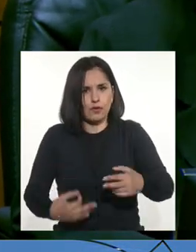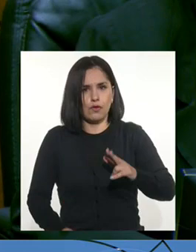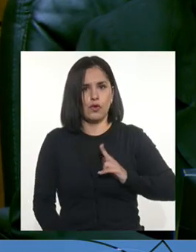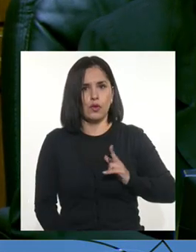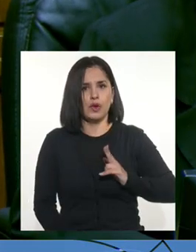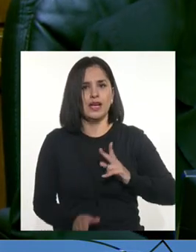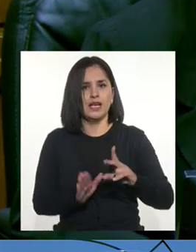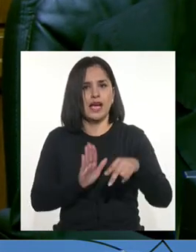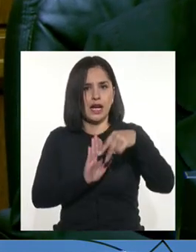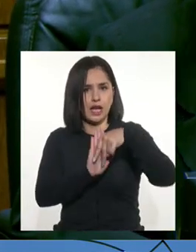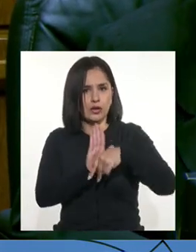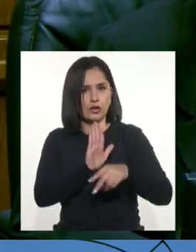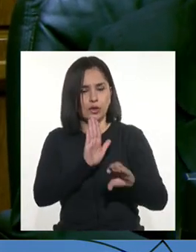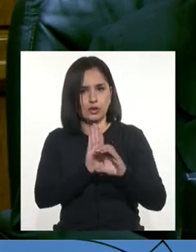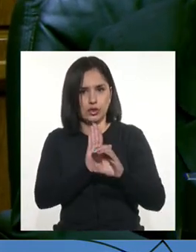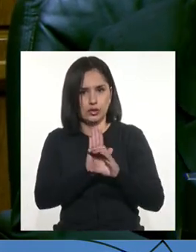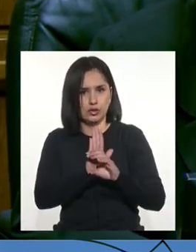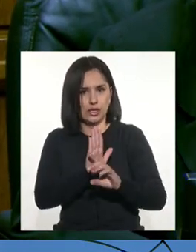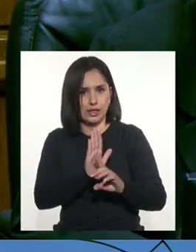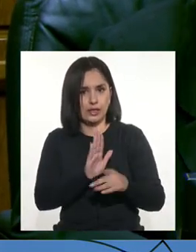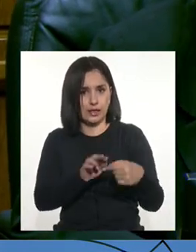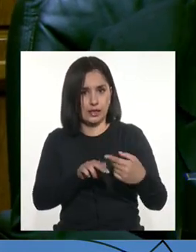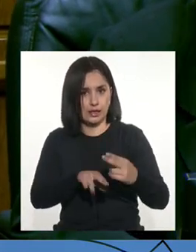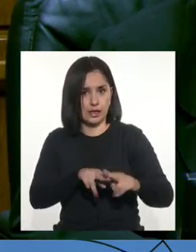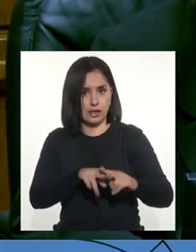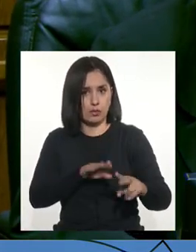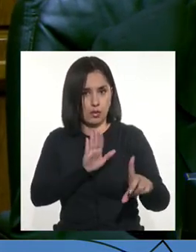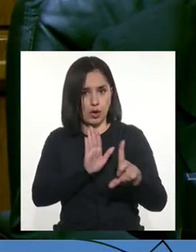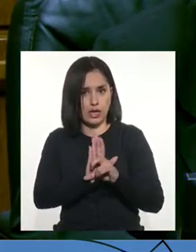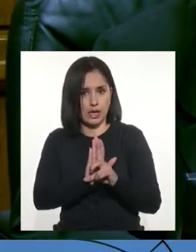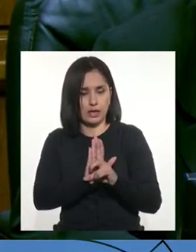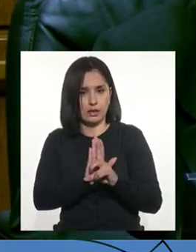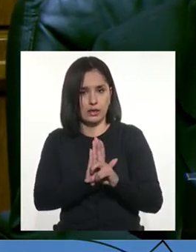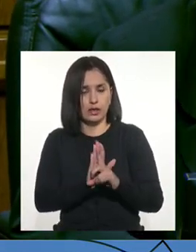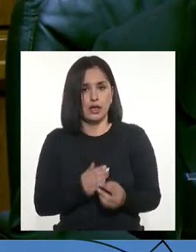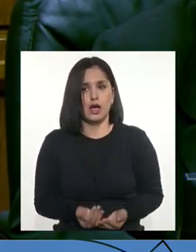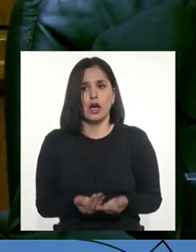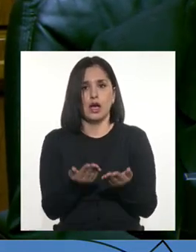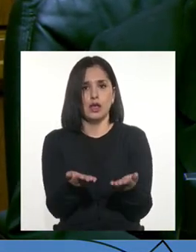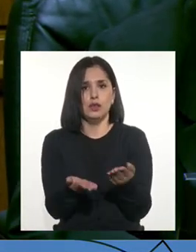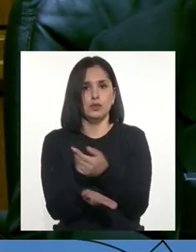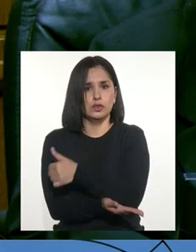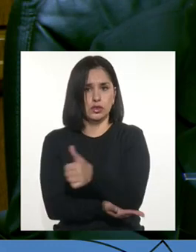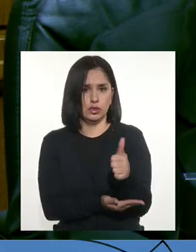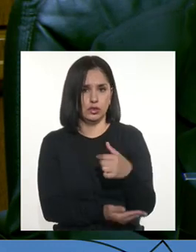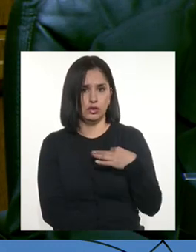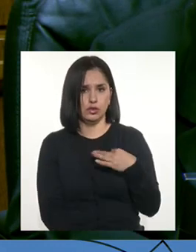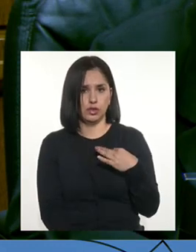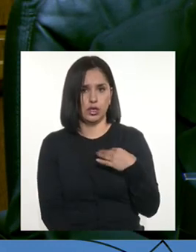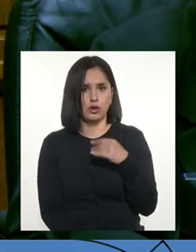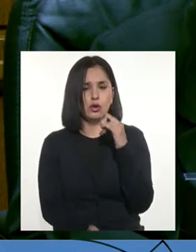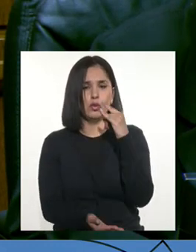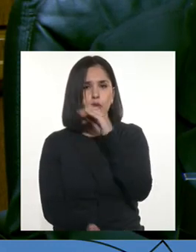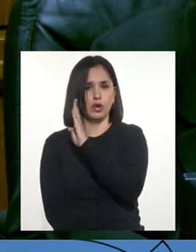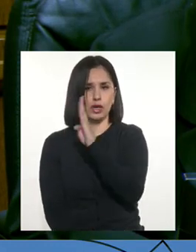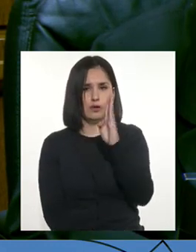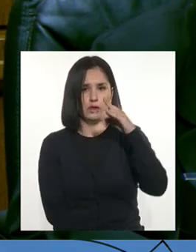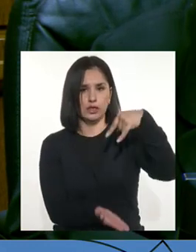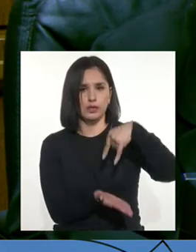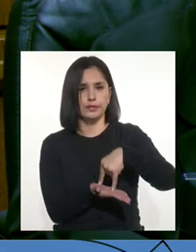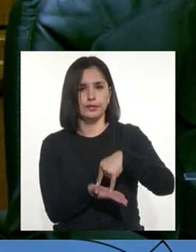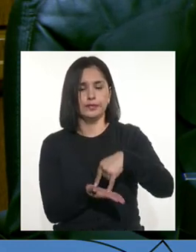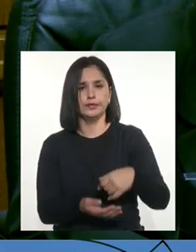constitucionales legales puestas a disposición del público por la biblioteca del congreso